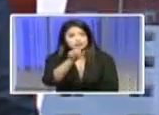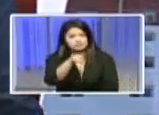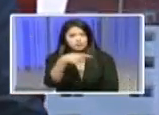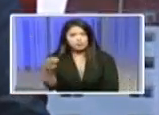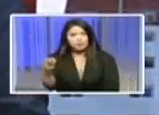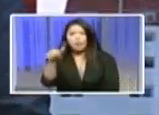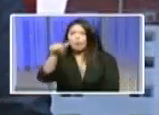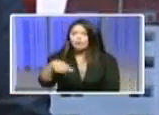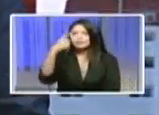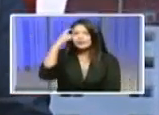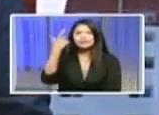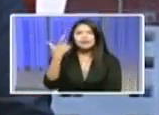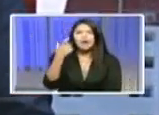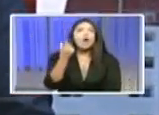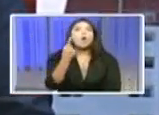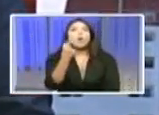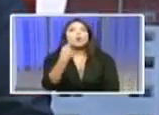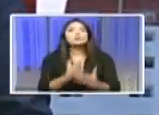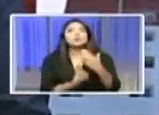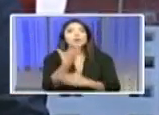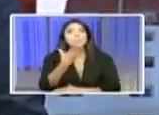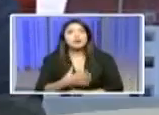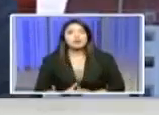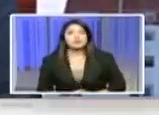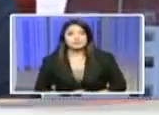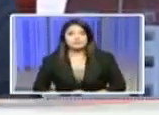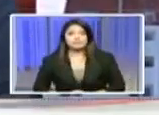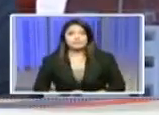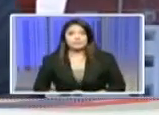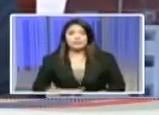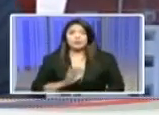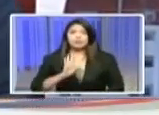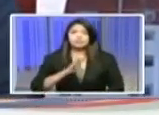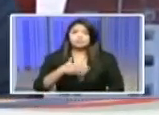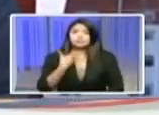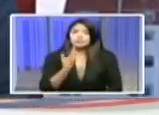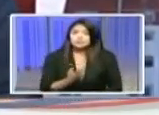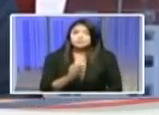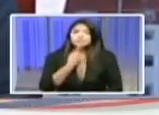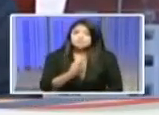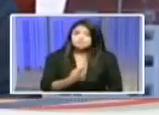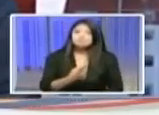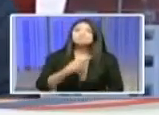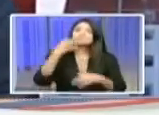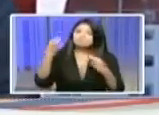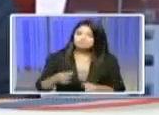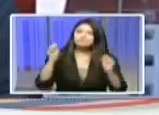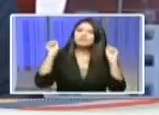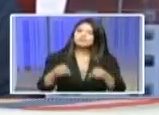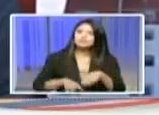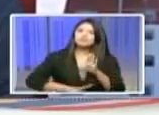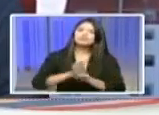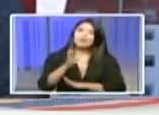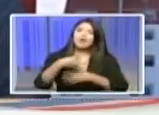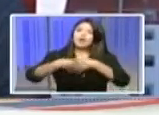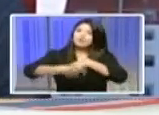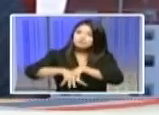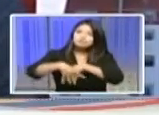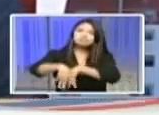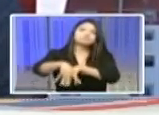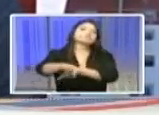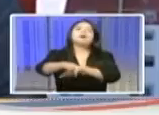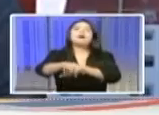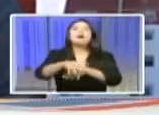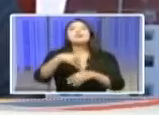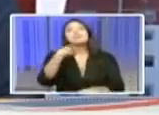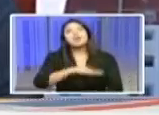Hoy que es 11 de mayo y podemos decir ha valido la pena la movilización de